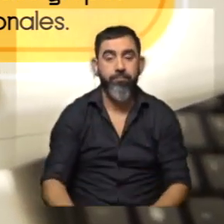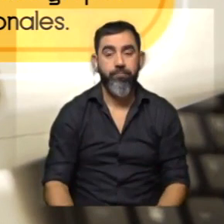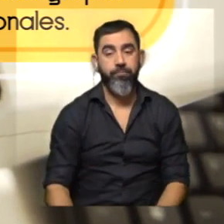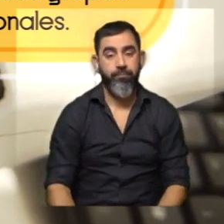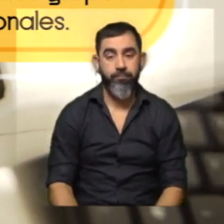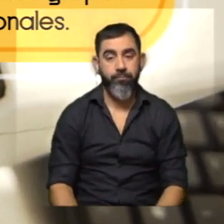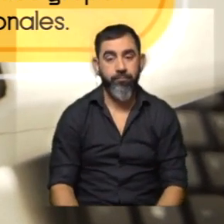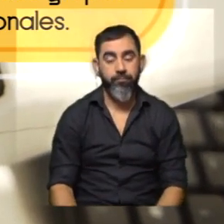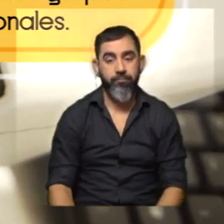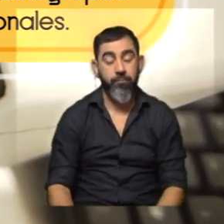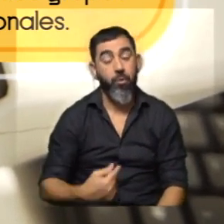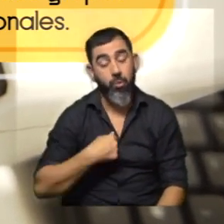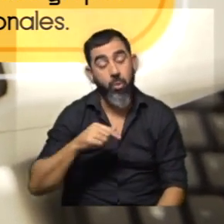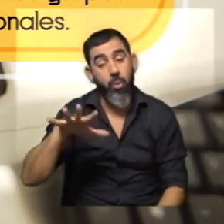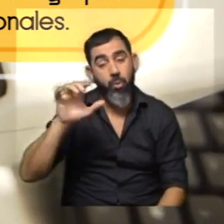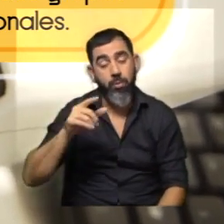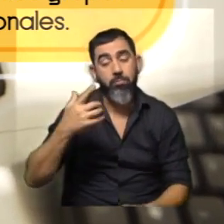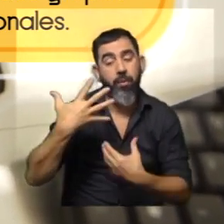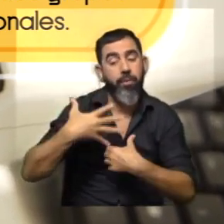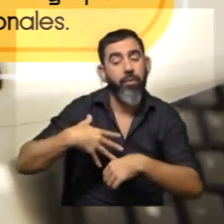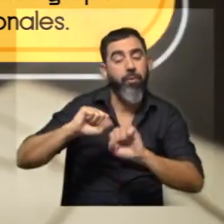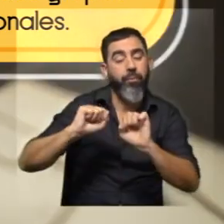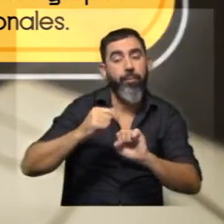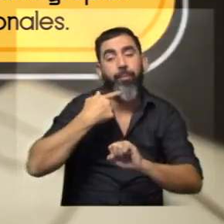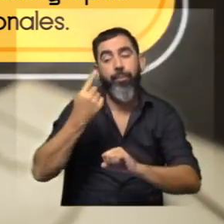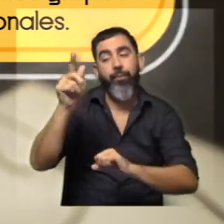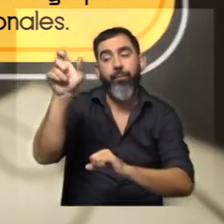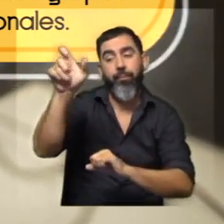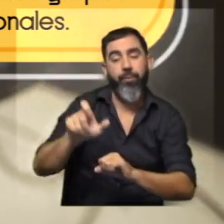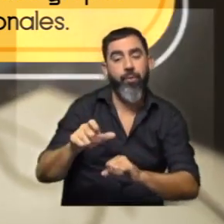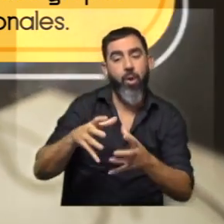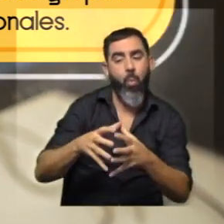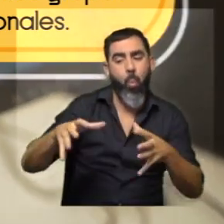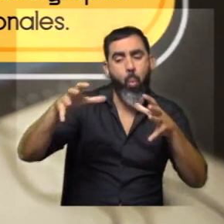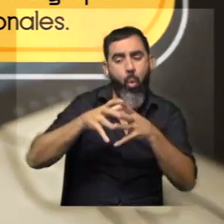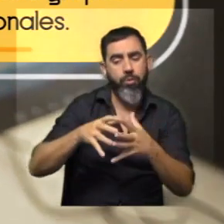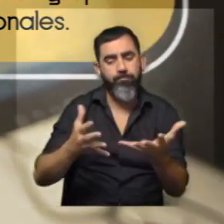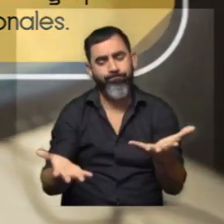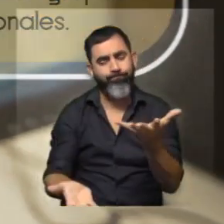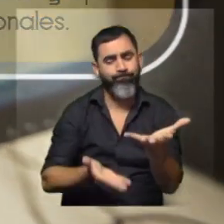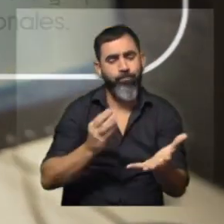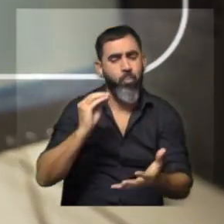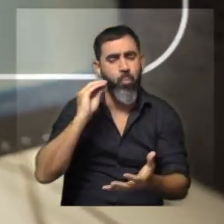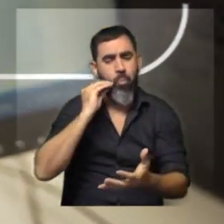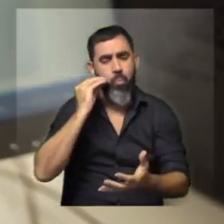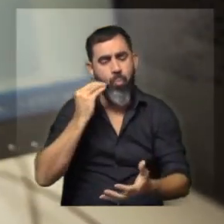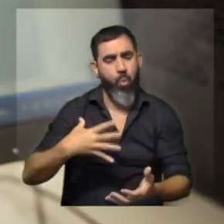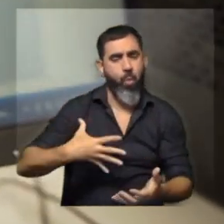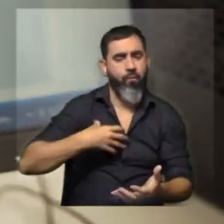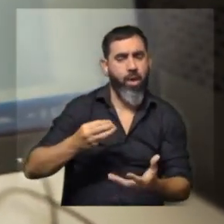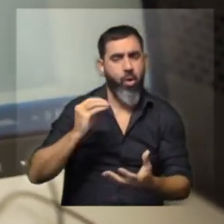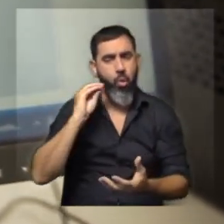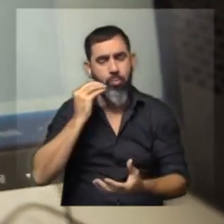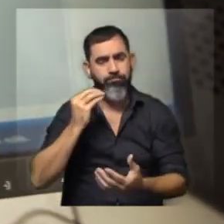He escuchado que para identificar, un día te viene una bolsa con un polvo blanco y si